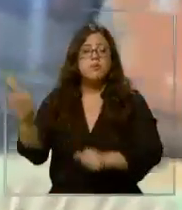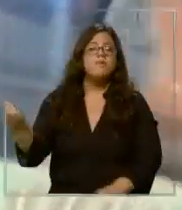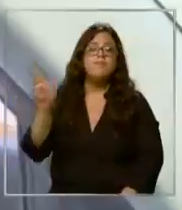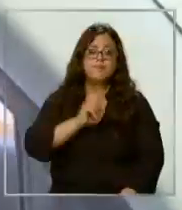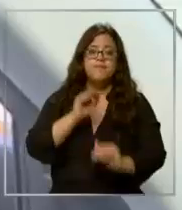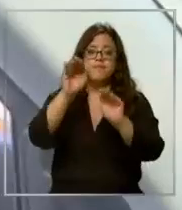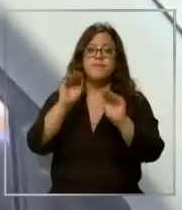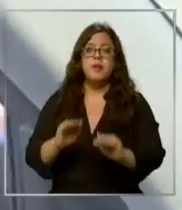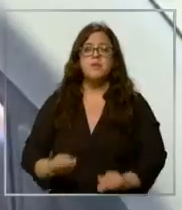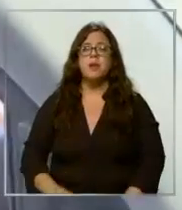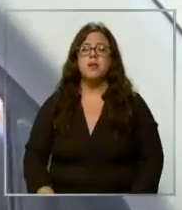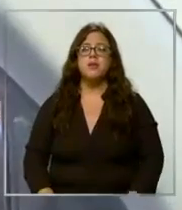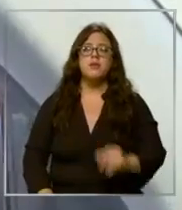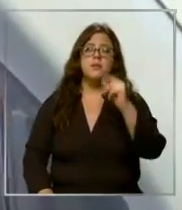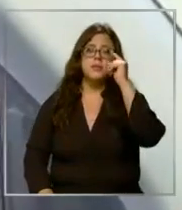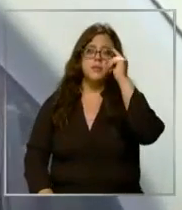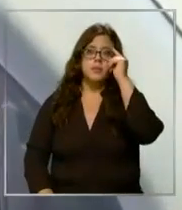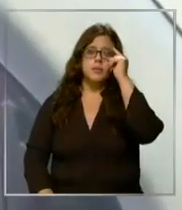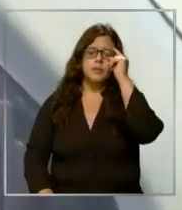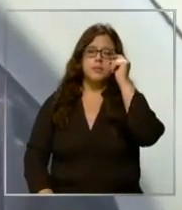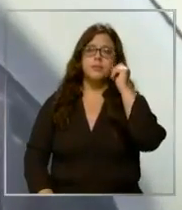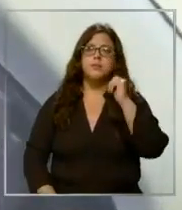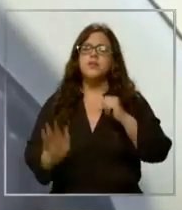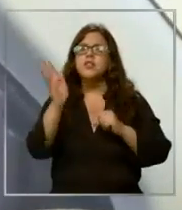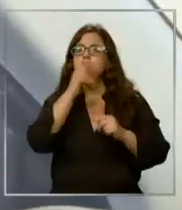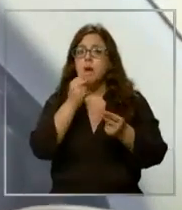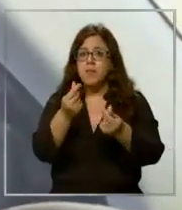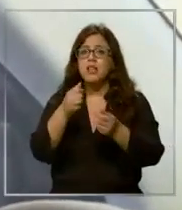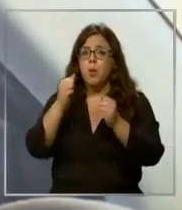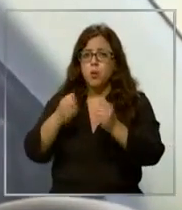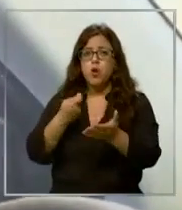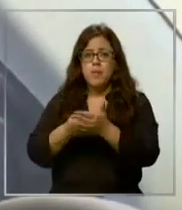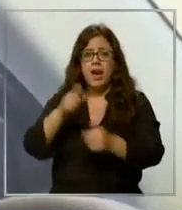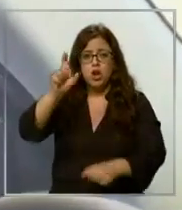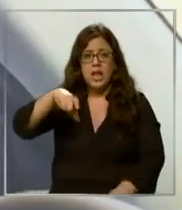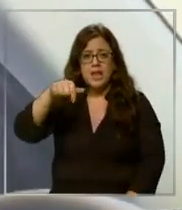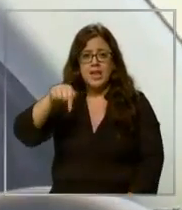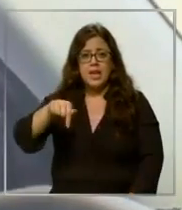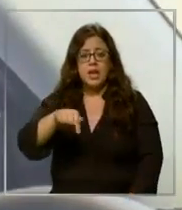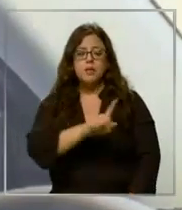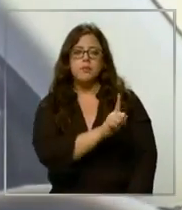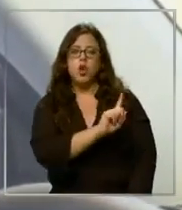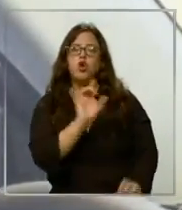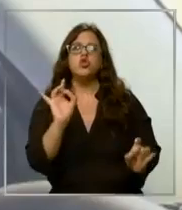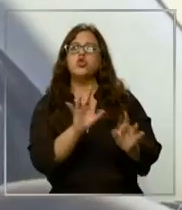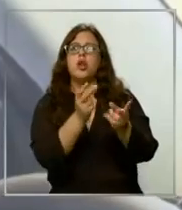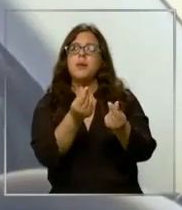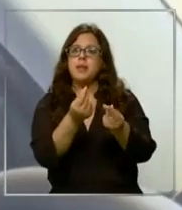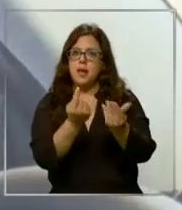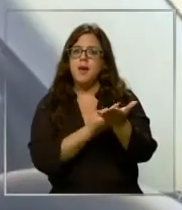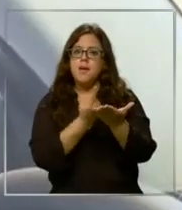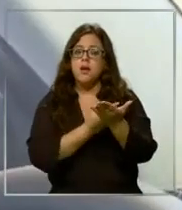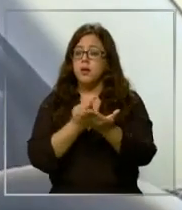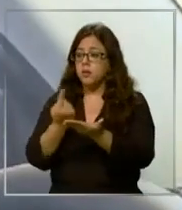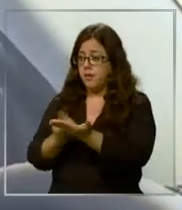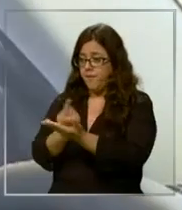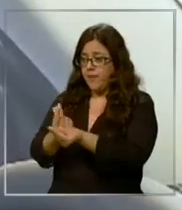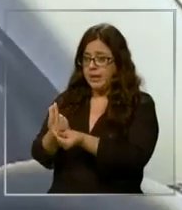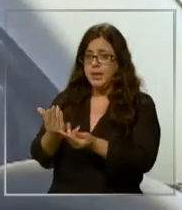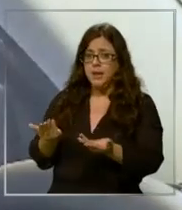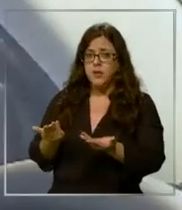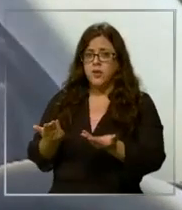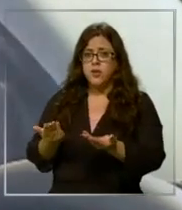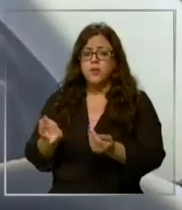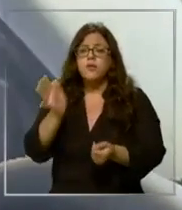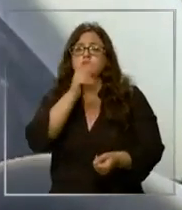fue la misma. Si no pago con sencillo, ¿puedo pagar con tarjeta acá? No, solo aceptamos efectivo acá. ¿Solamente efectivo?